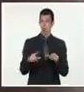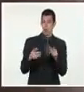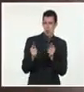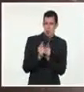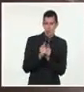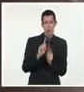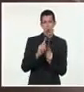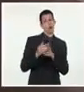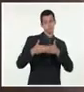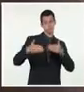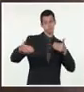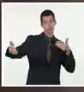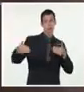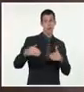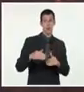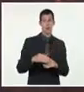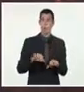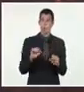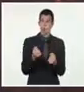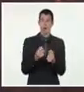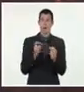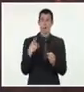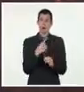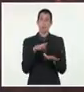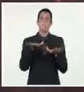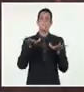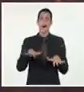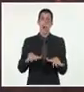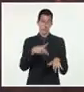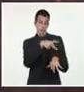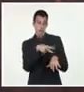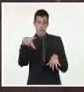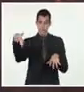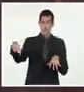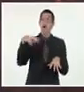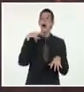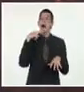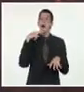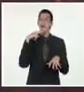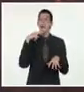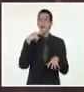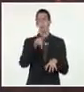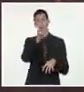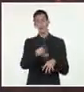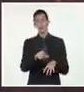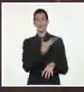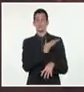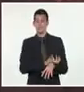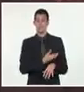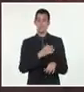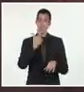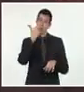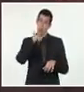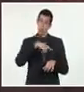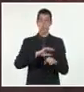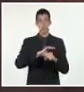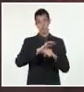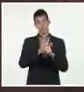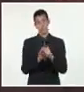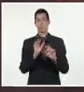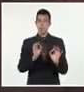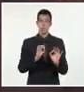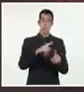vamos a seguir dándole servicio a la población que lo tenemos, pero prepararemos condiciones, ya que es un trabajo bastante arduo, para en los próximos mantenimientos